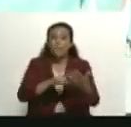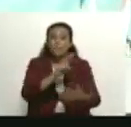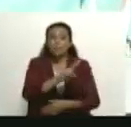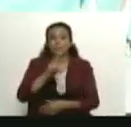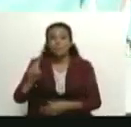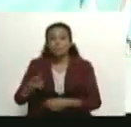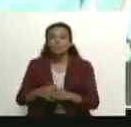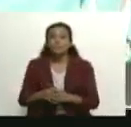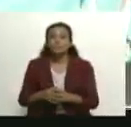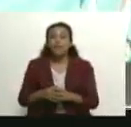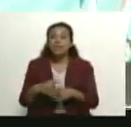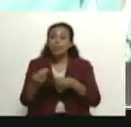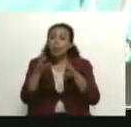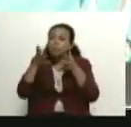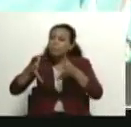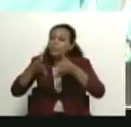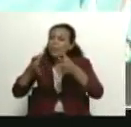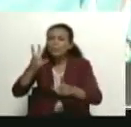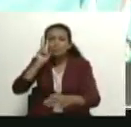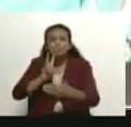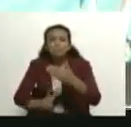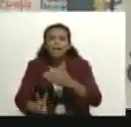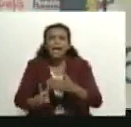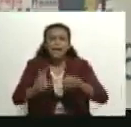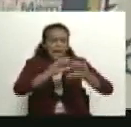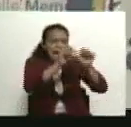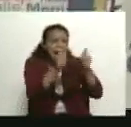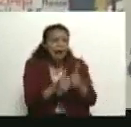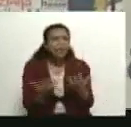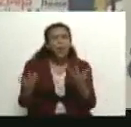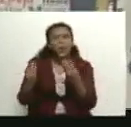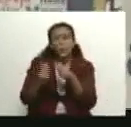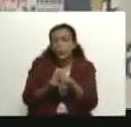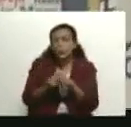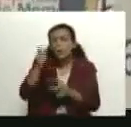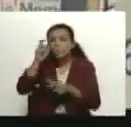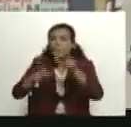2022 y está orientada a visibilizar las artes que acompañan a